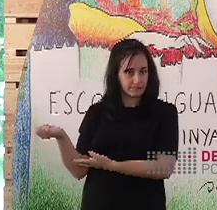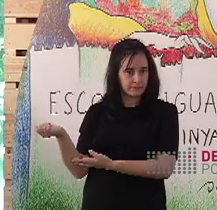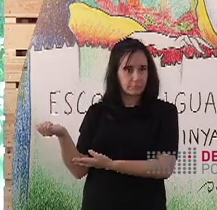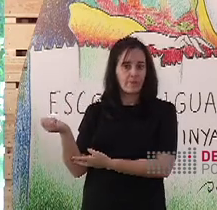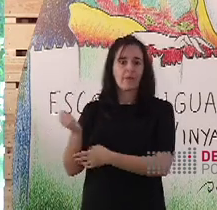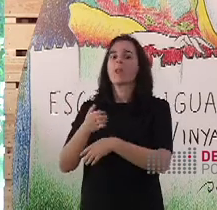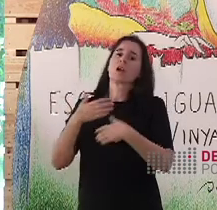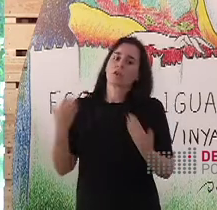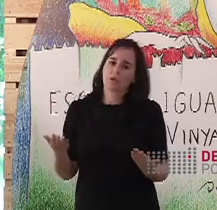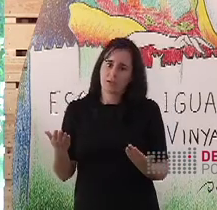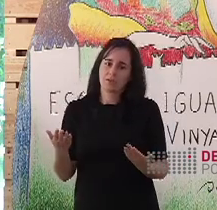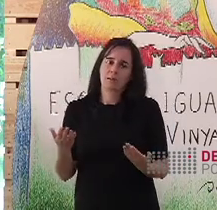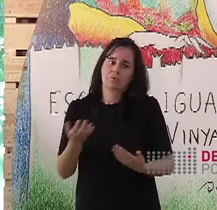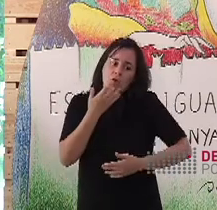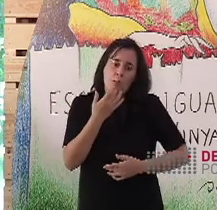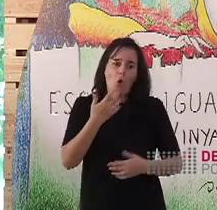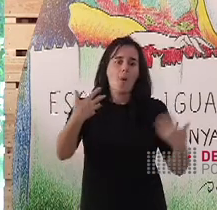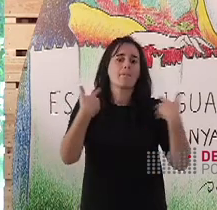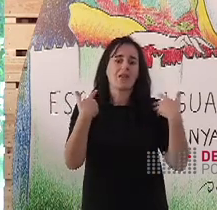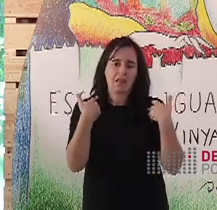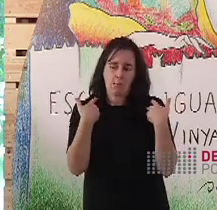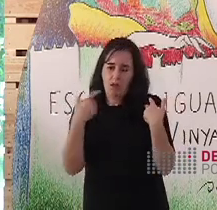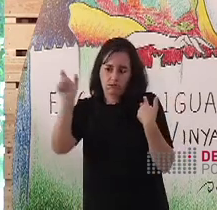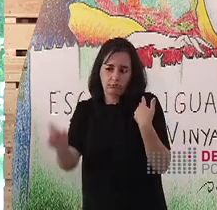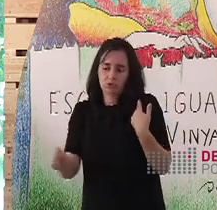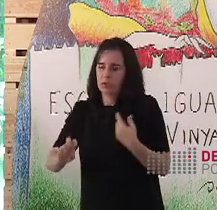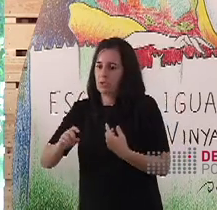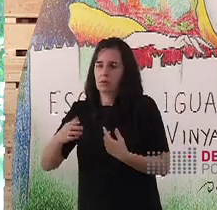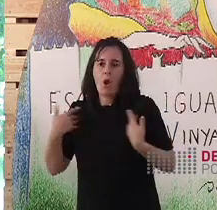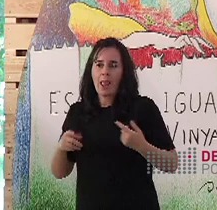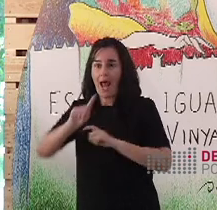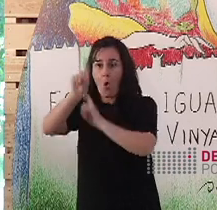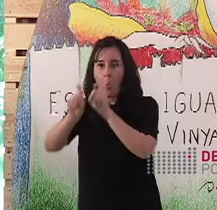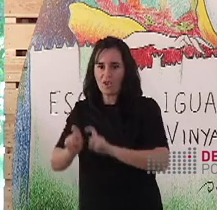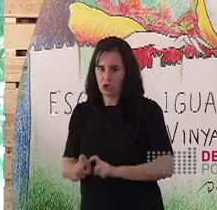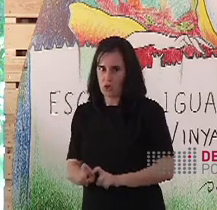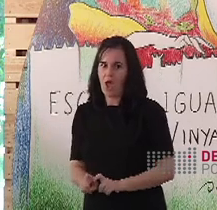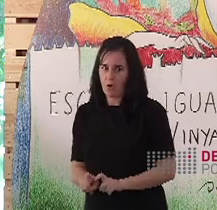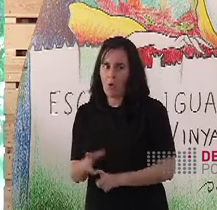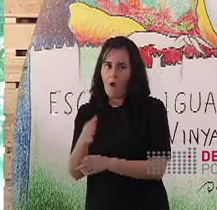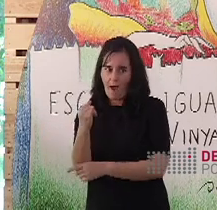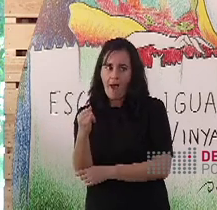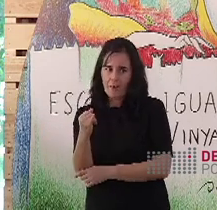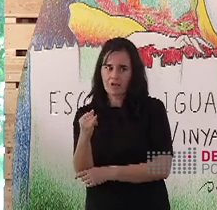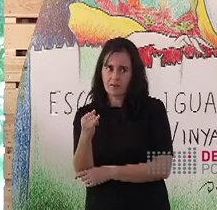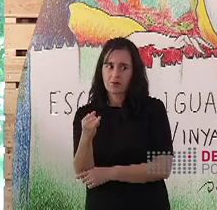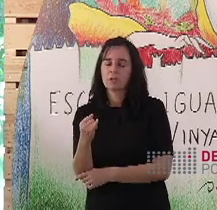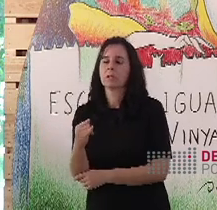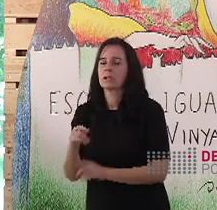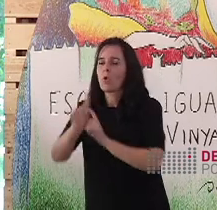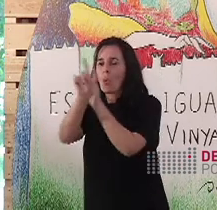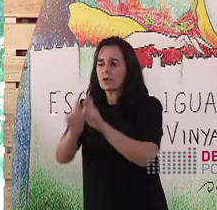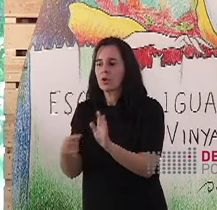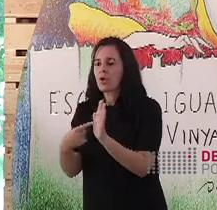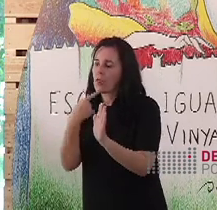Entón, o feito de que se lle pregunte a unha víctima que forma parte dun cuestionario que se lle fai, no propio ámbito prostitucional,